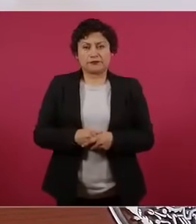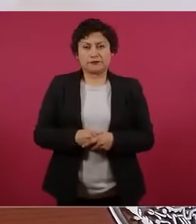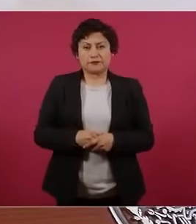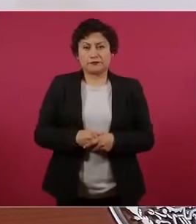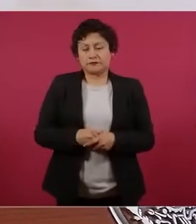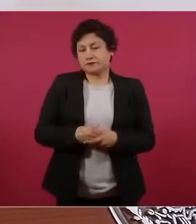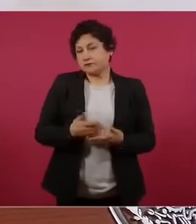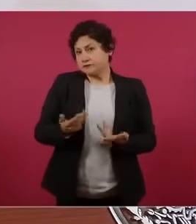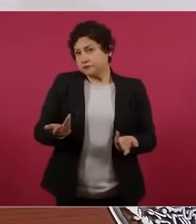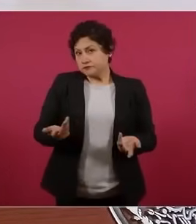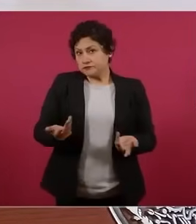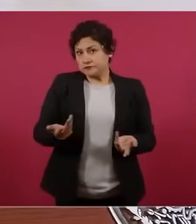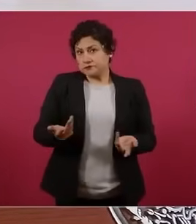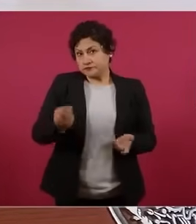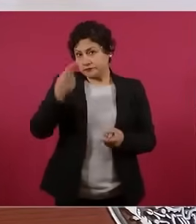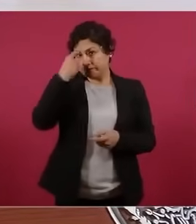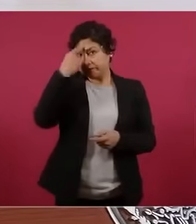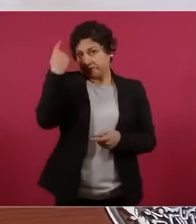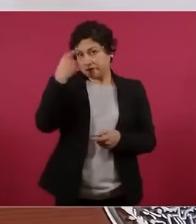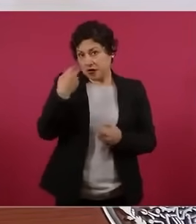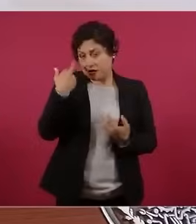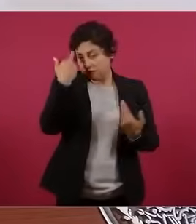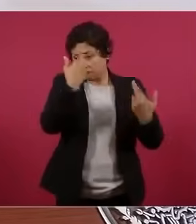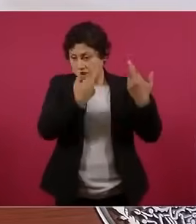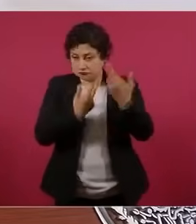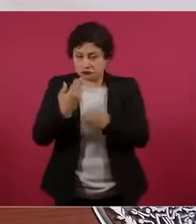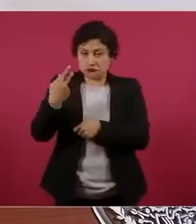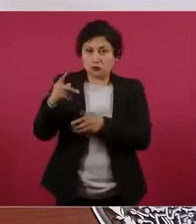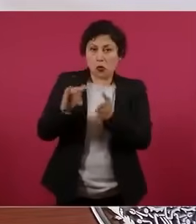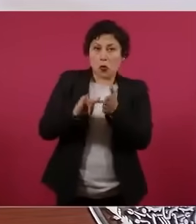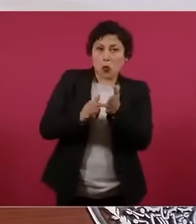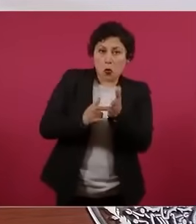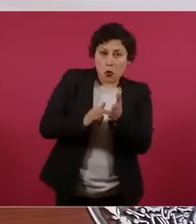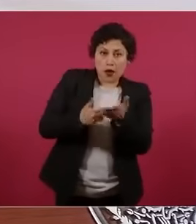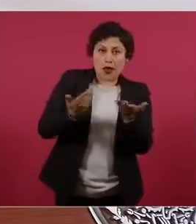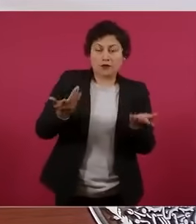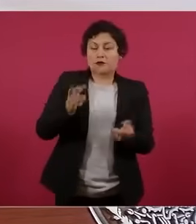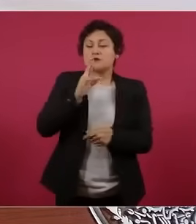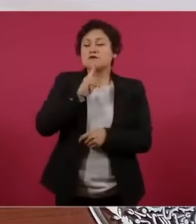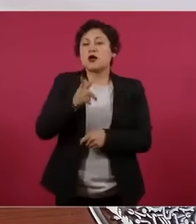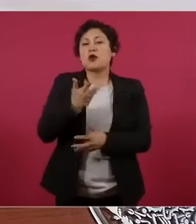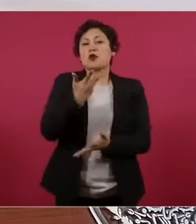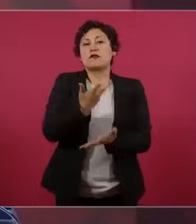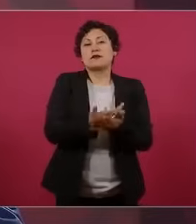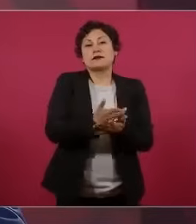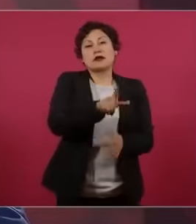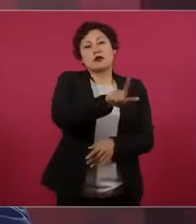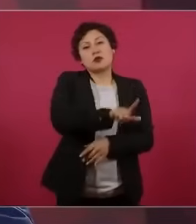el horario y los días de trabajo, que descansen los lunes y los martes.